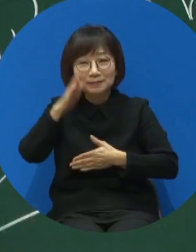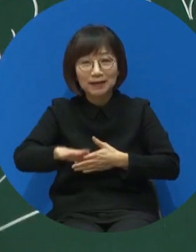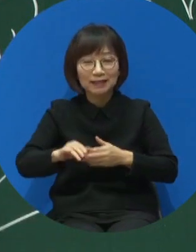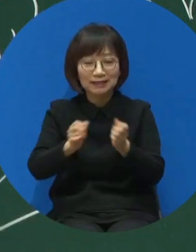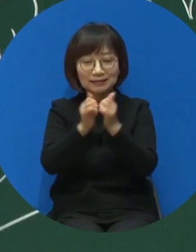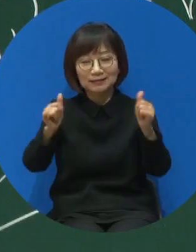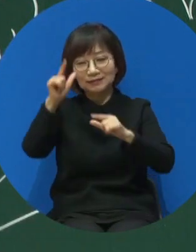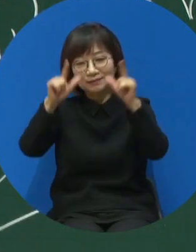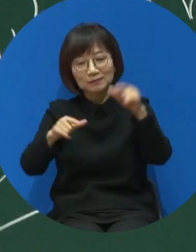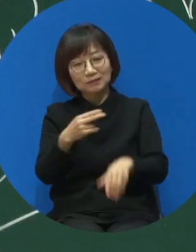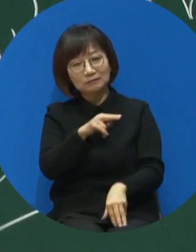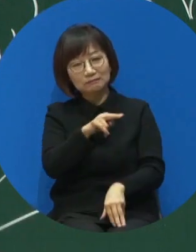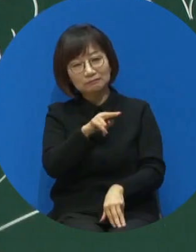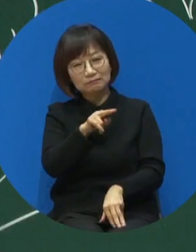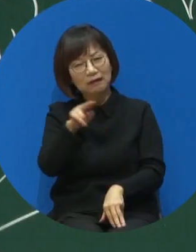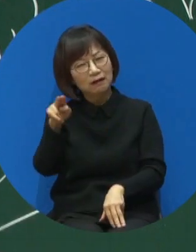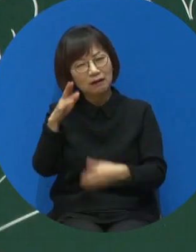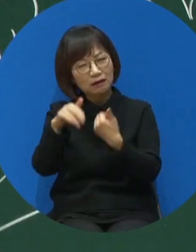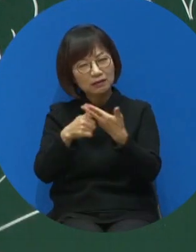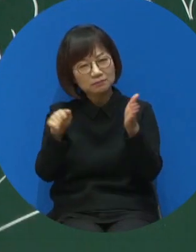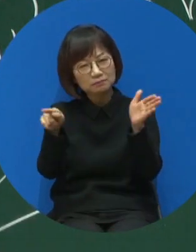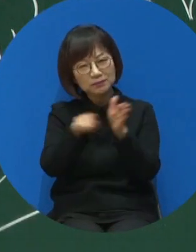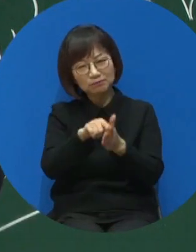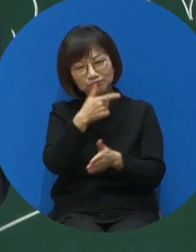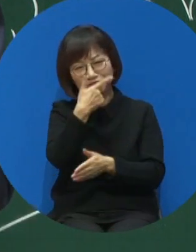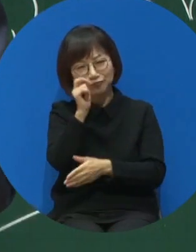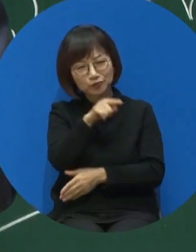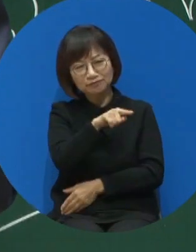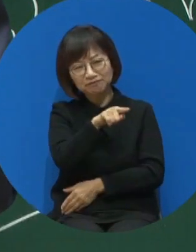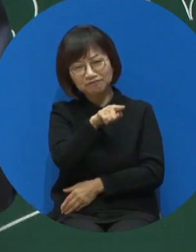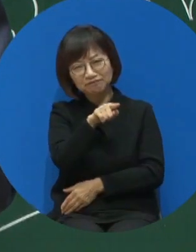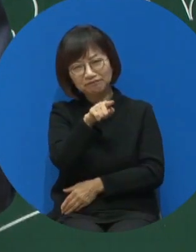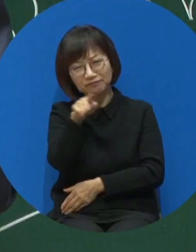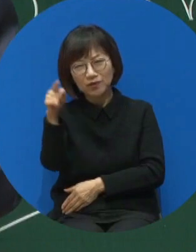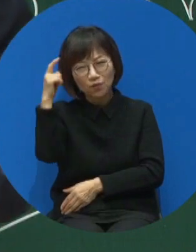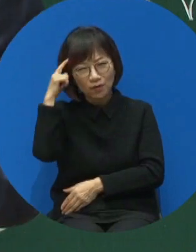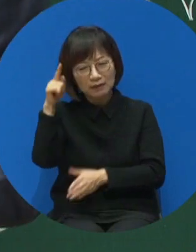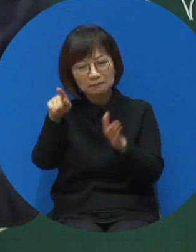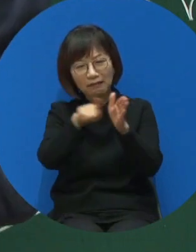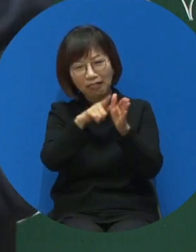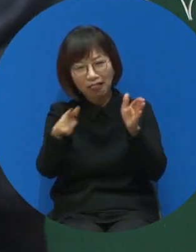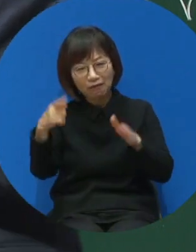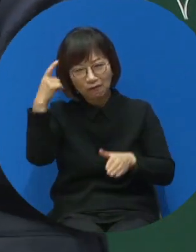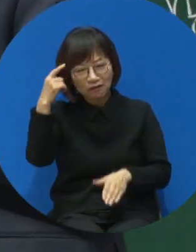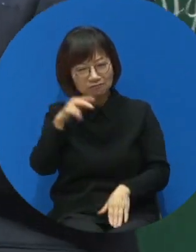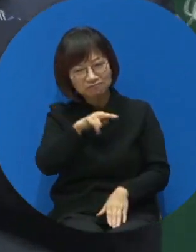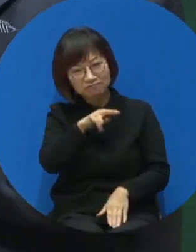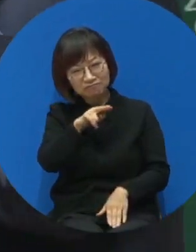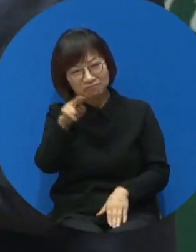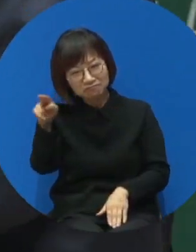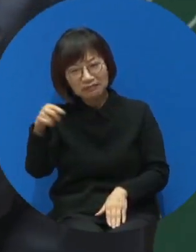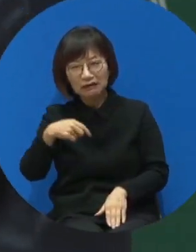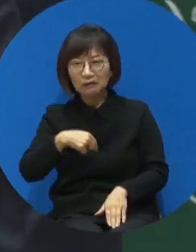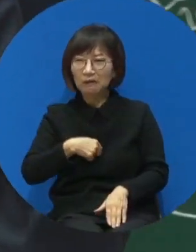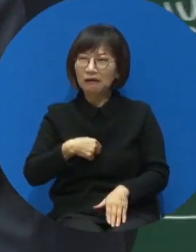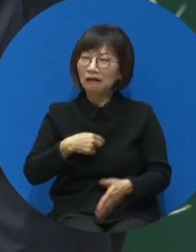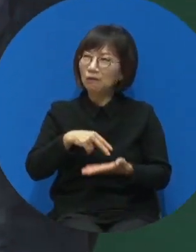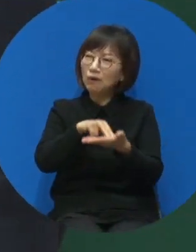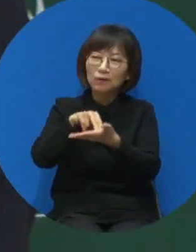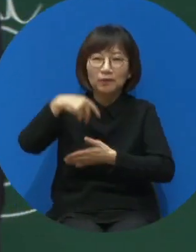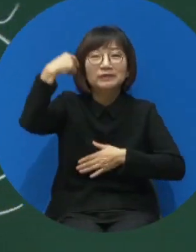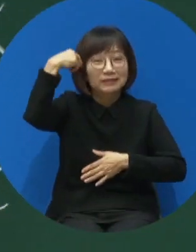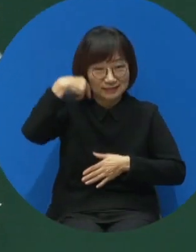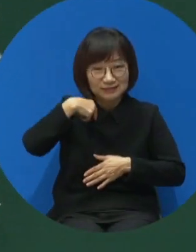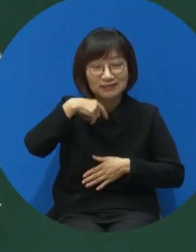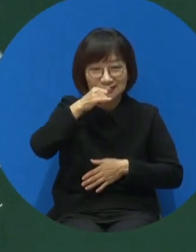pidiendo que esté chincha y salgan del timón y yo yo espiritualmente no me siento así porque estoy ante dios en el espacio